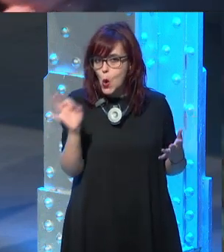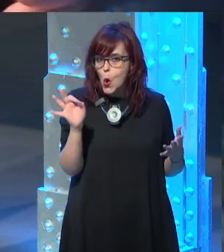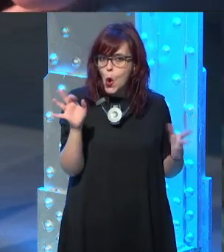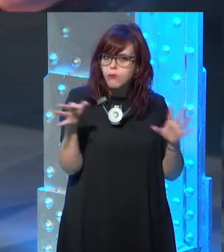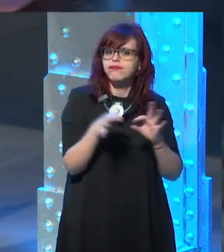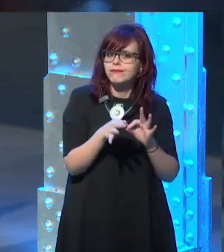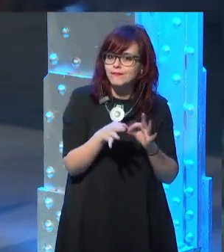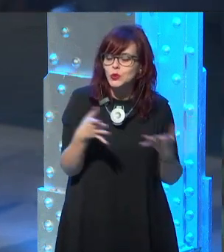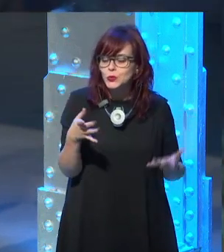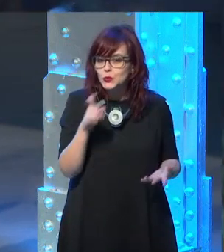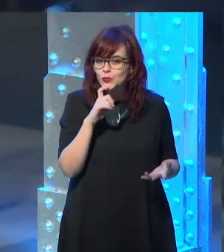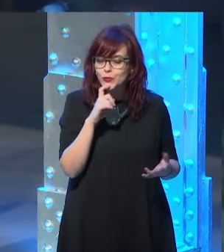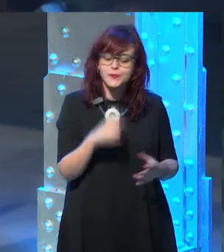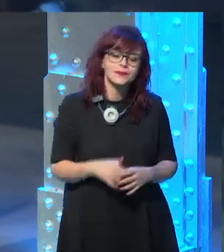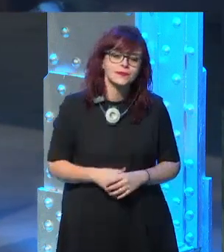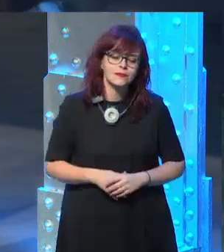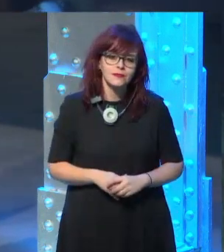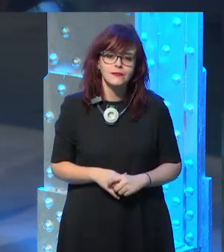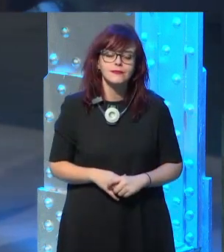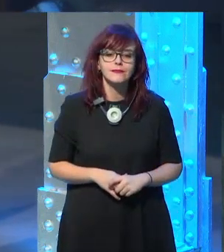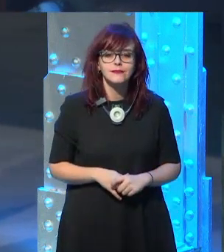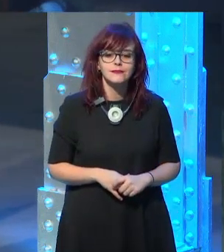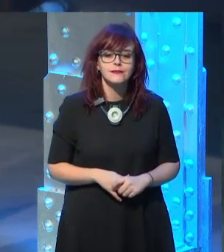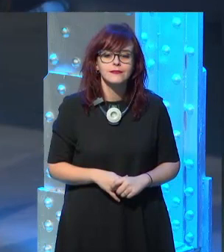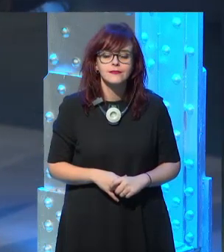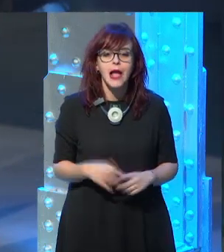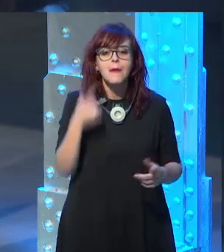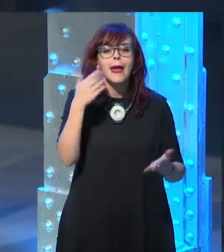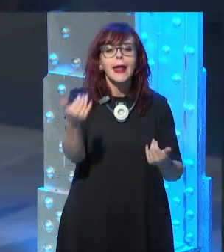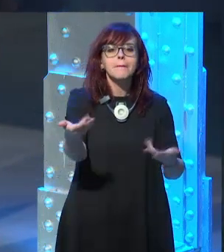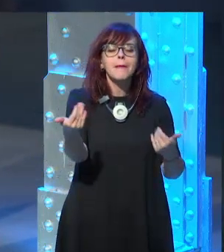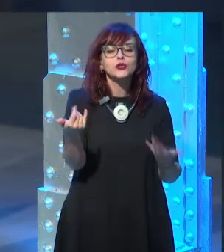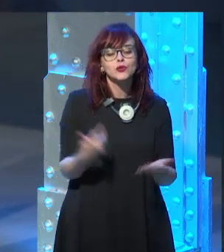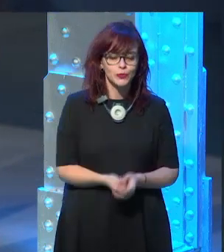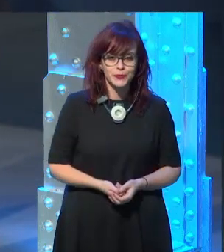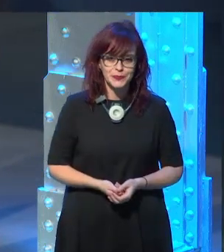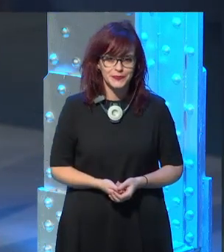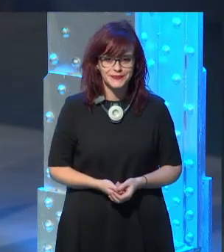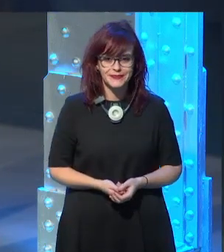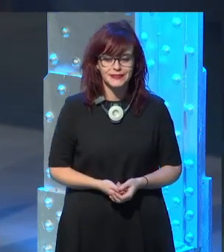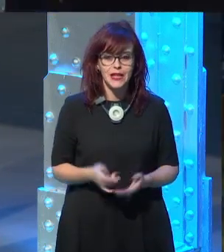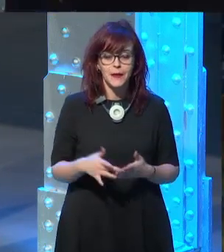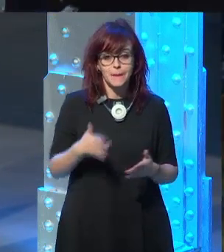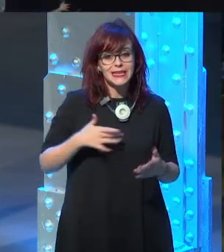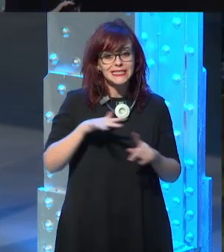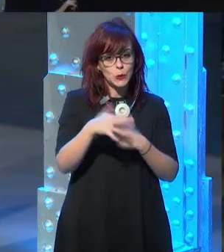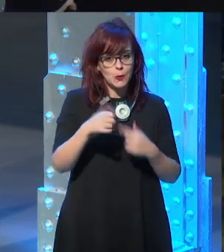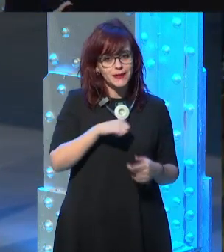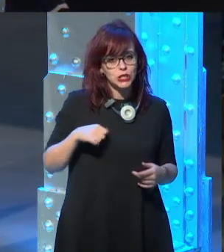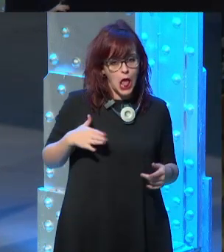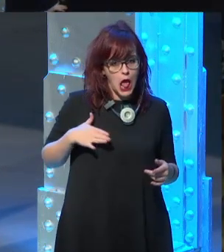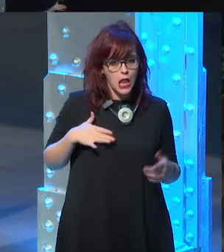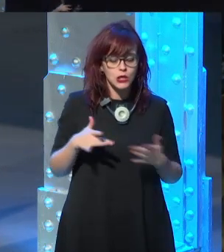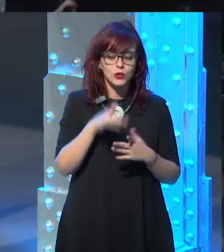ningún muro y ya lo traéis todo aprendido? Venga, soltaros. En mi caso